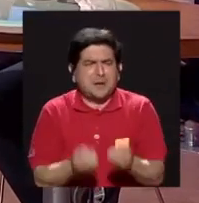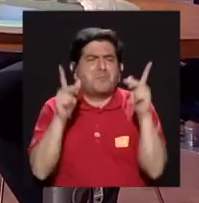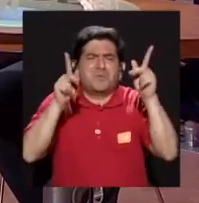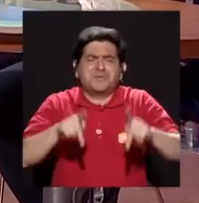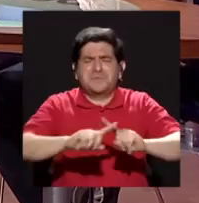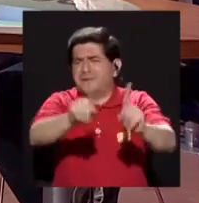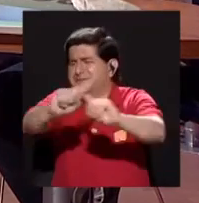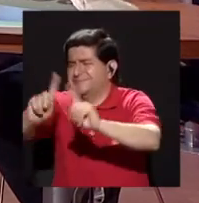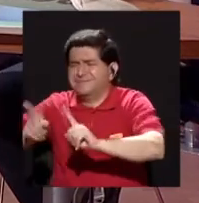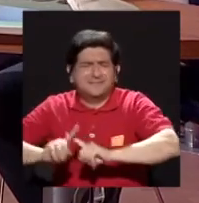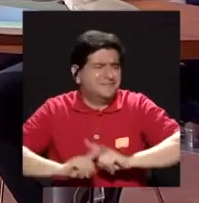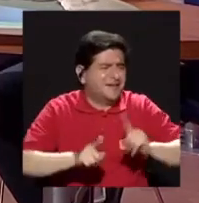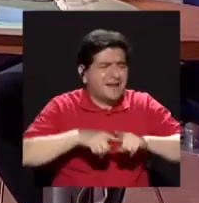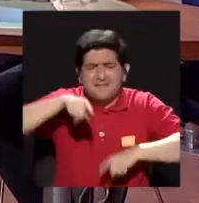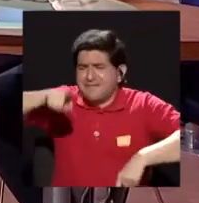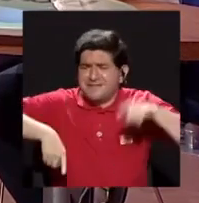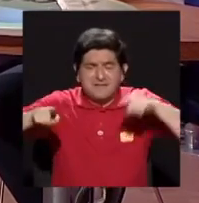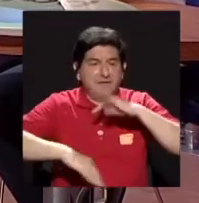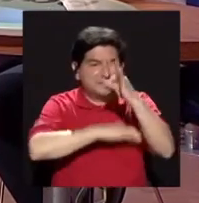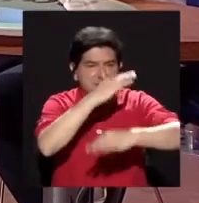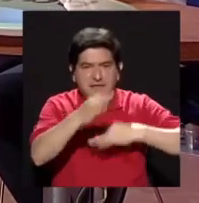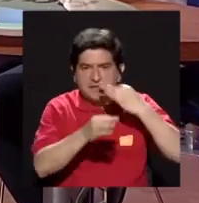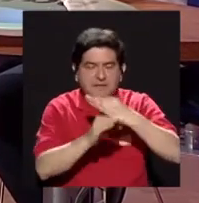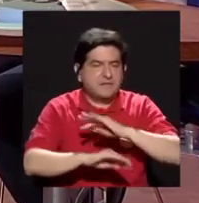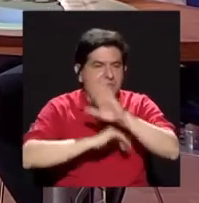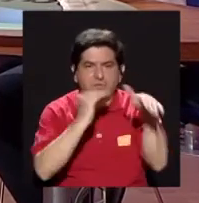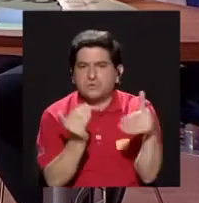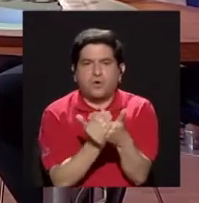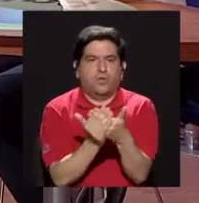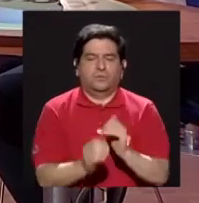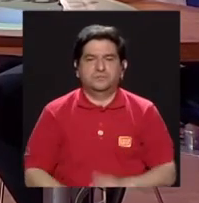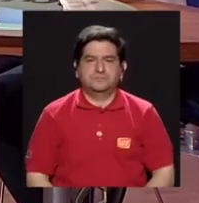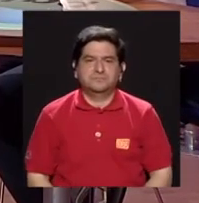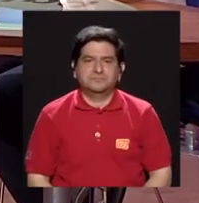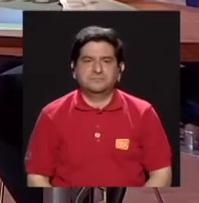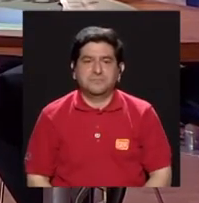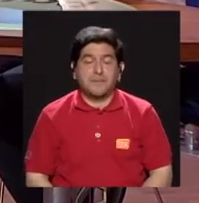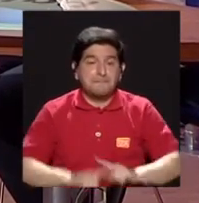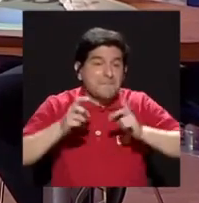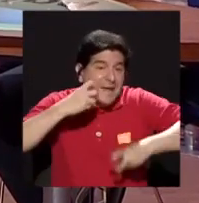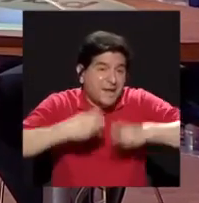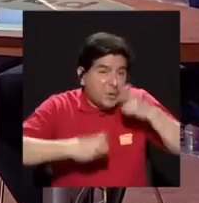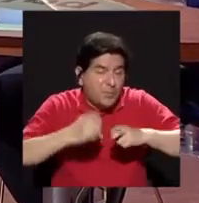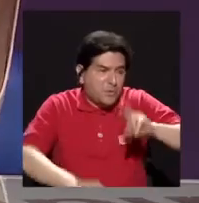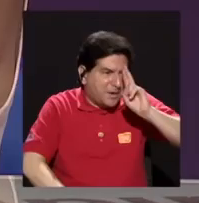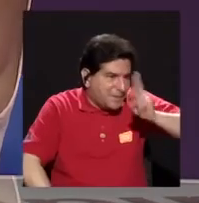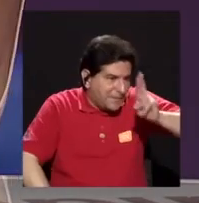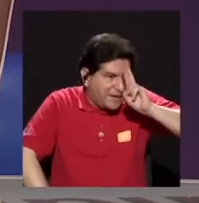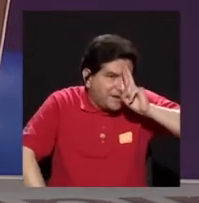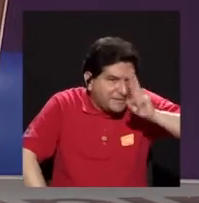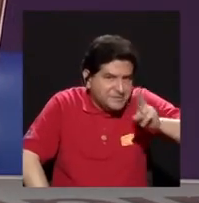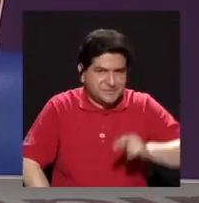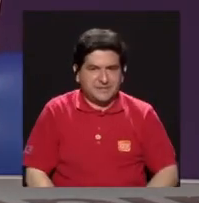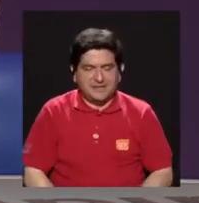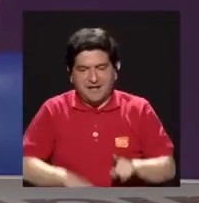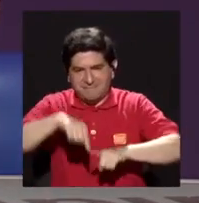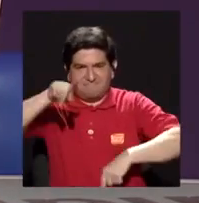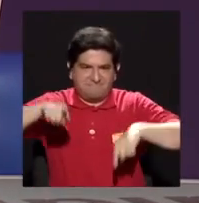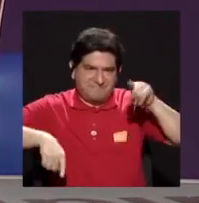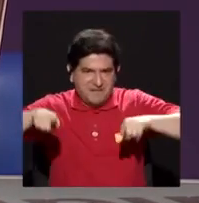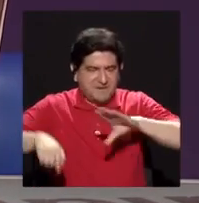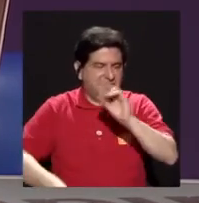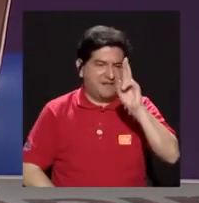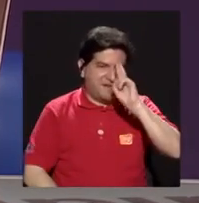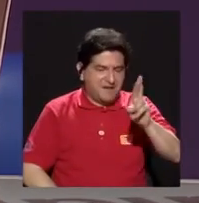mucha diversidad y de todo tipo, ¿verdad? Pero hay un problema de reconocimiento de las diversidades y de